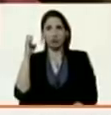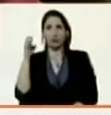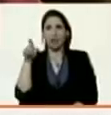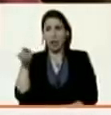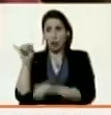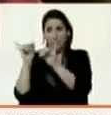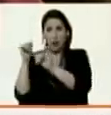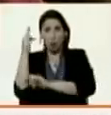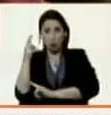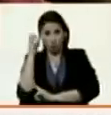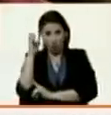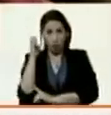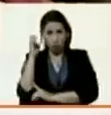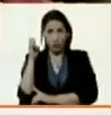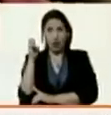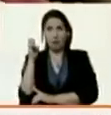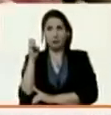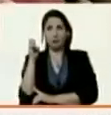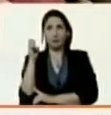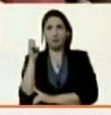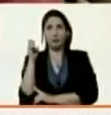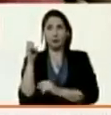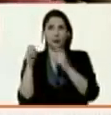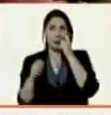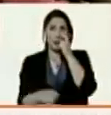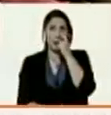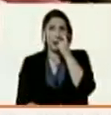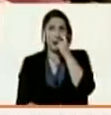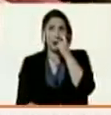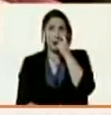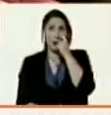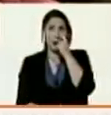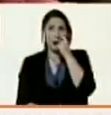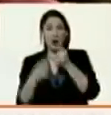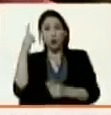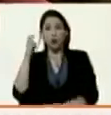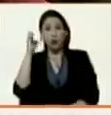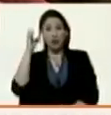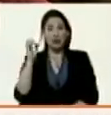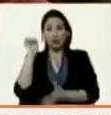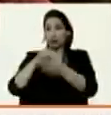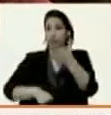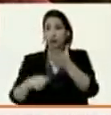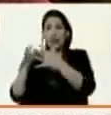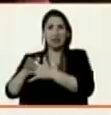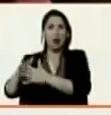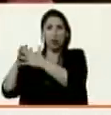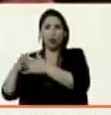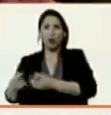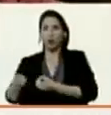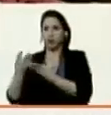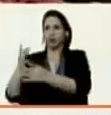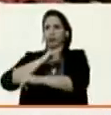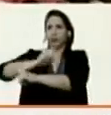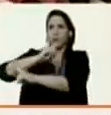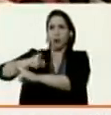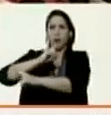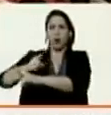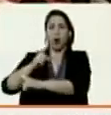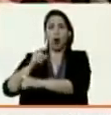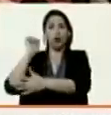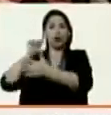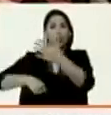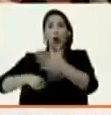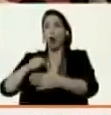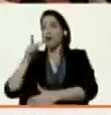ellos mismos sobreestimado pero yo mismo que la unión europea la unión europea no existiera si eeuu no le da órdenes son incapaces de ponerse